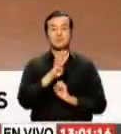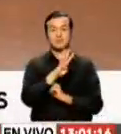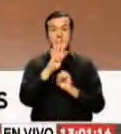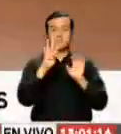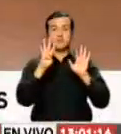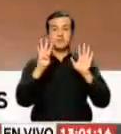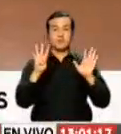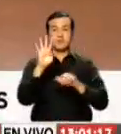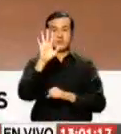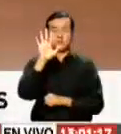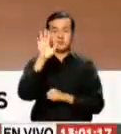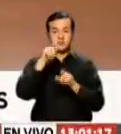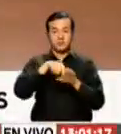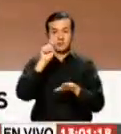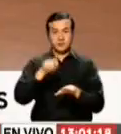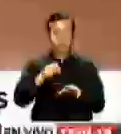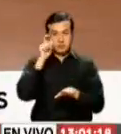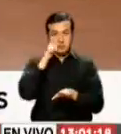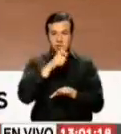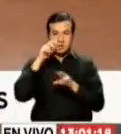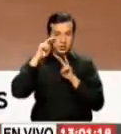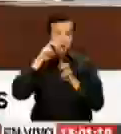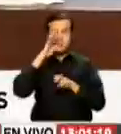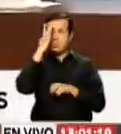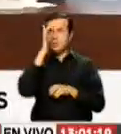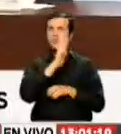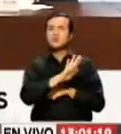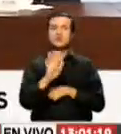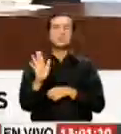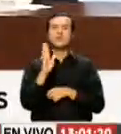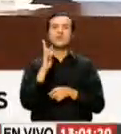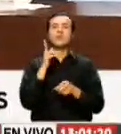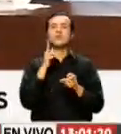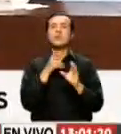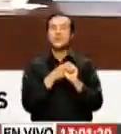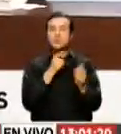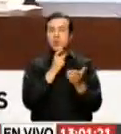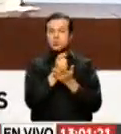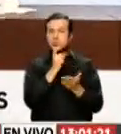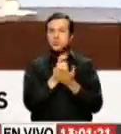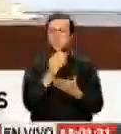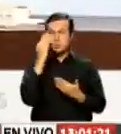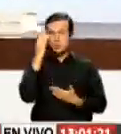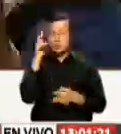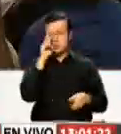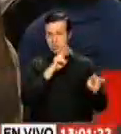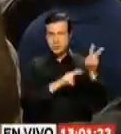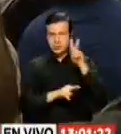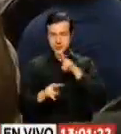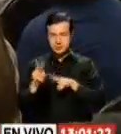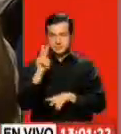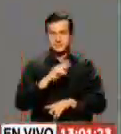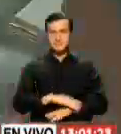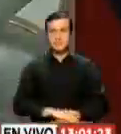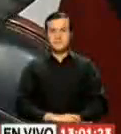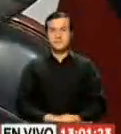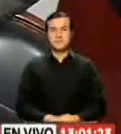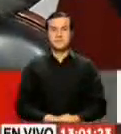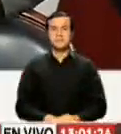495 jueces y fiscales serán investigados por participar en presunta persecución política.